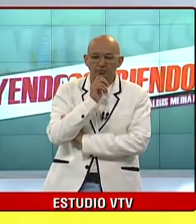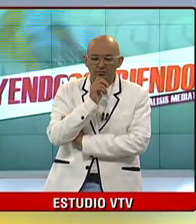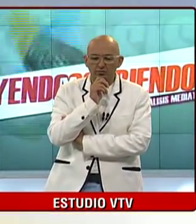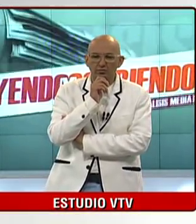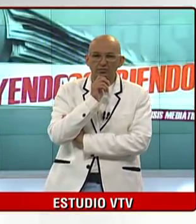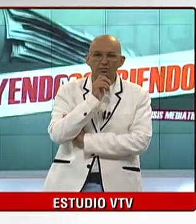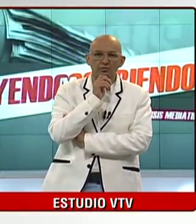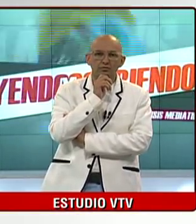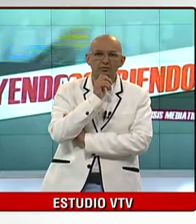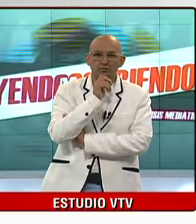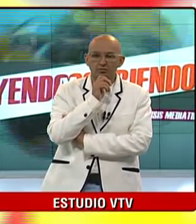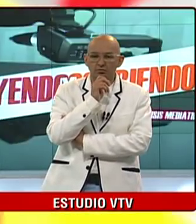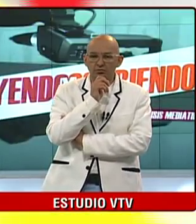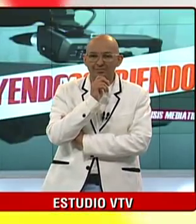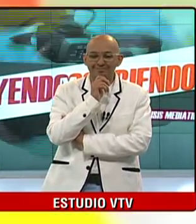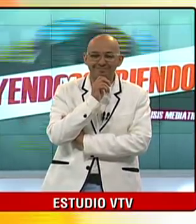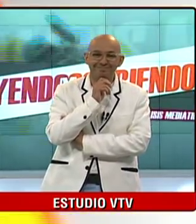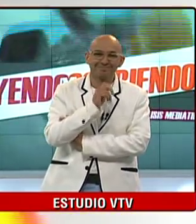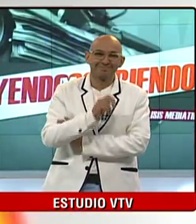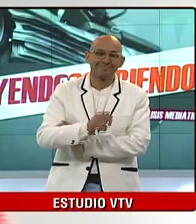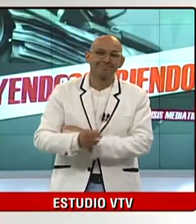otro también.